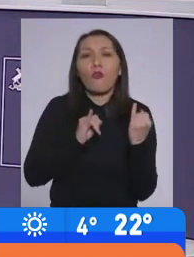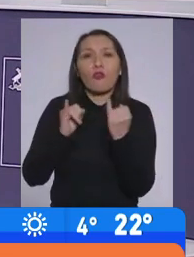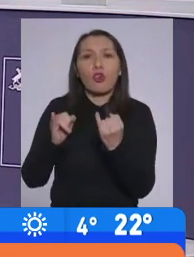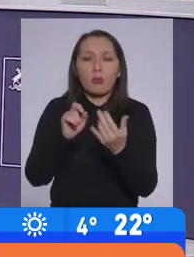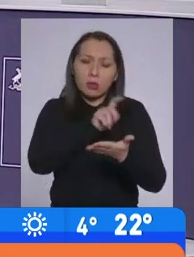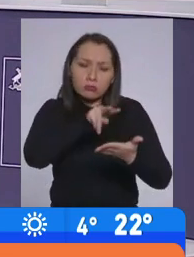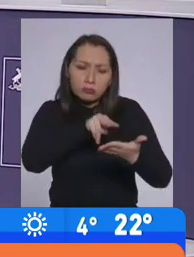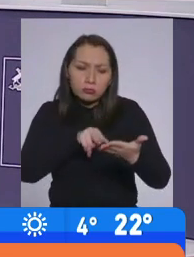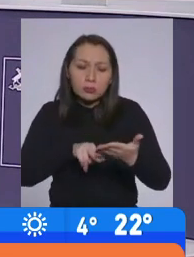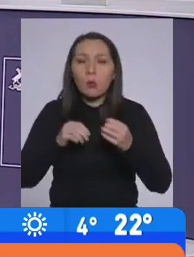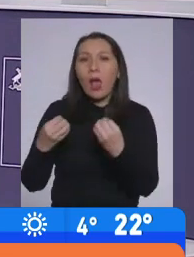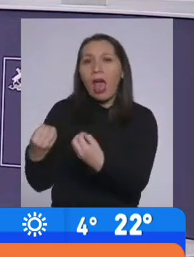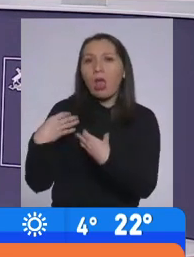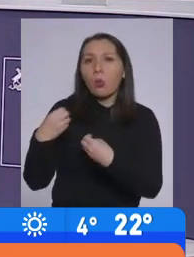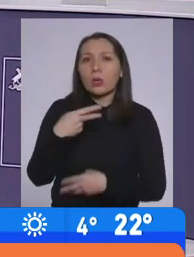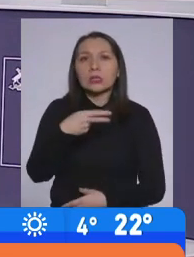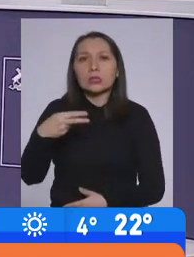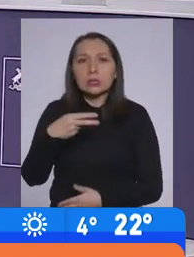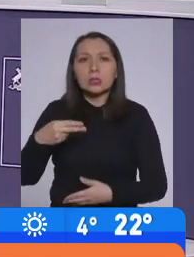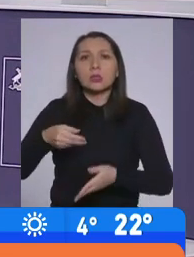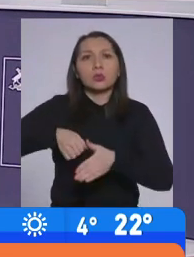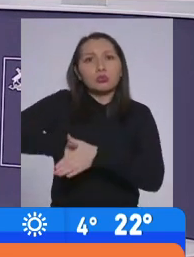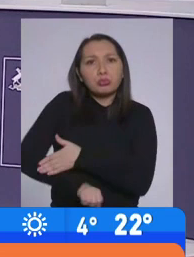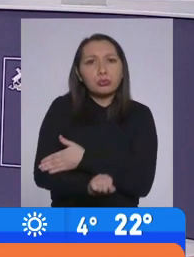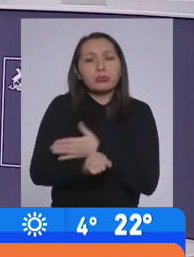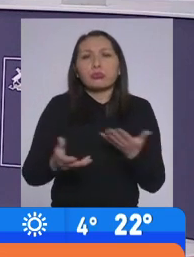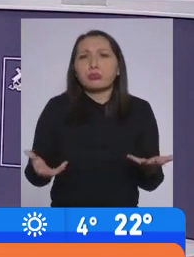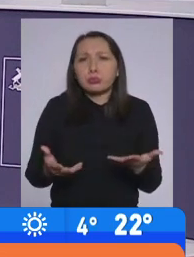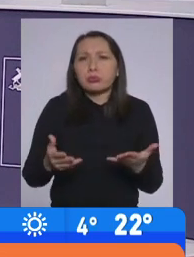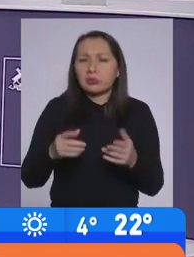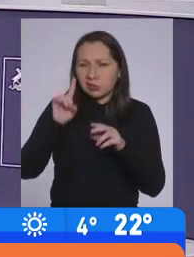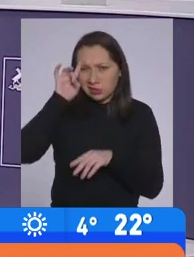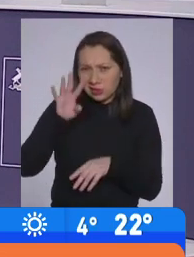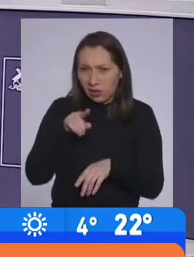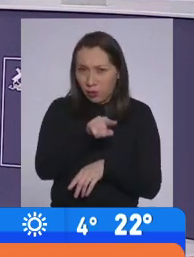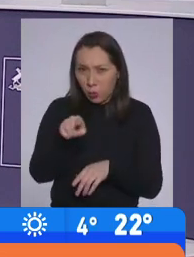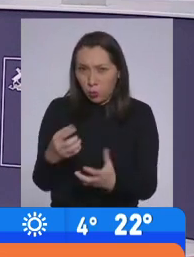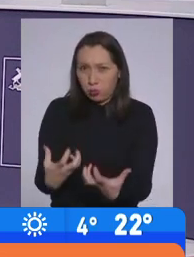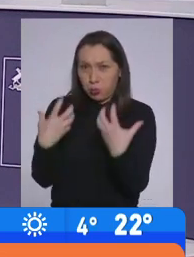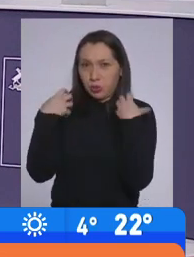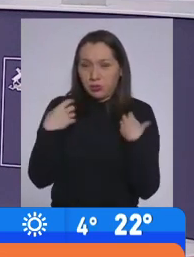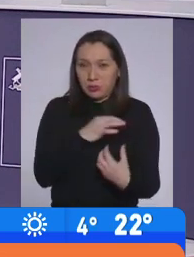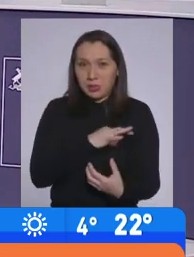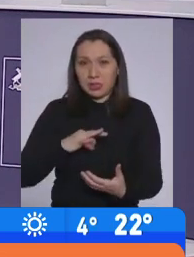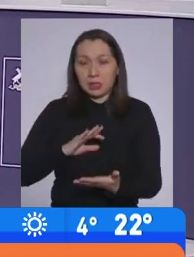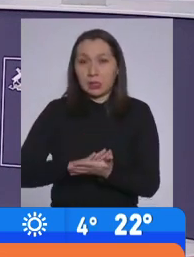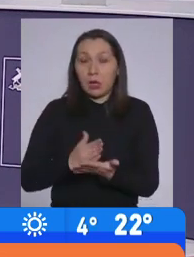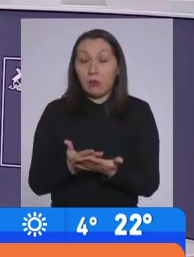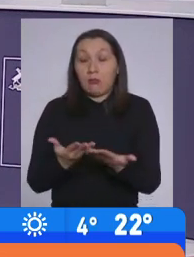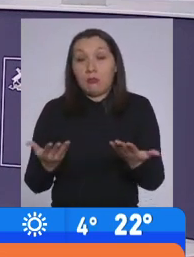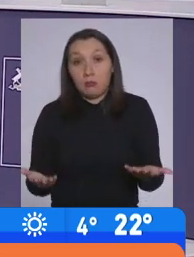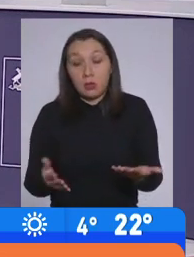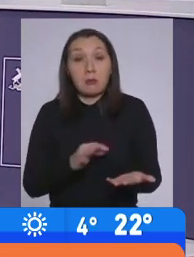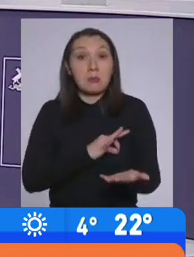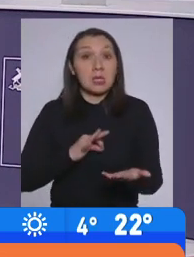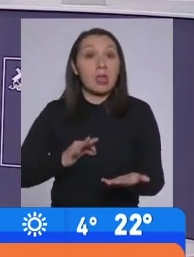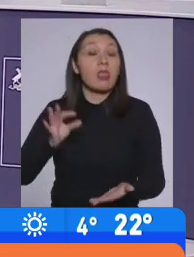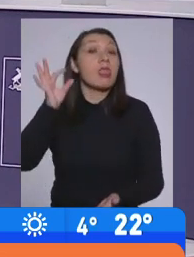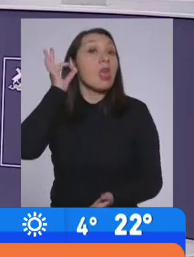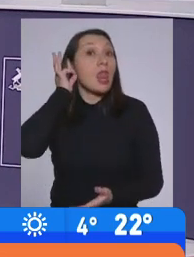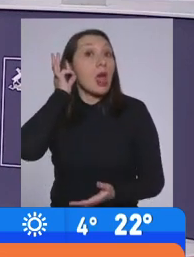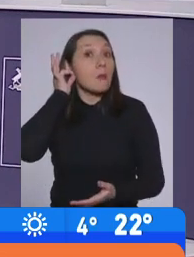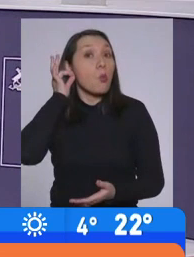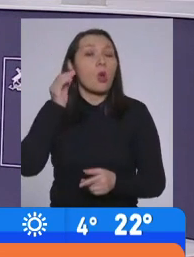sobre educación sexual y reproductiva saber si eso está a cargo de ustedes como ministerios de salud porque tanto en el ministerio de la mujer